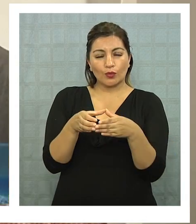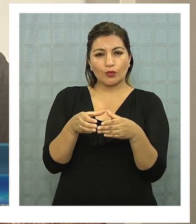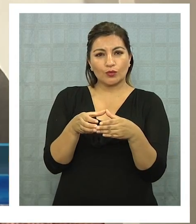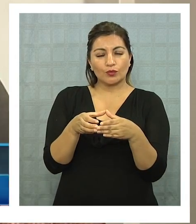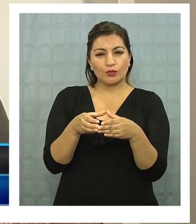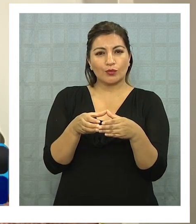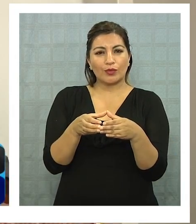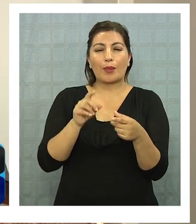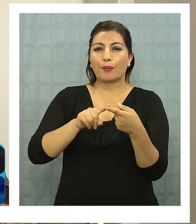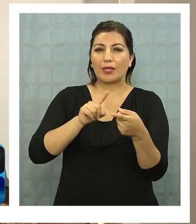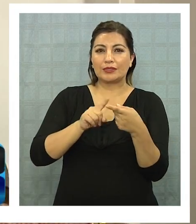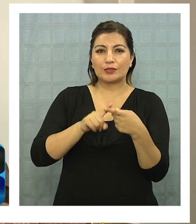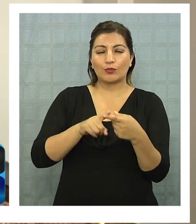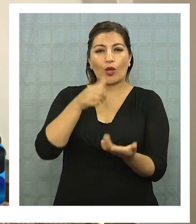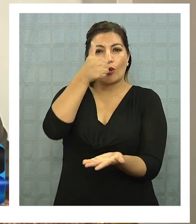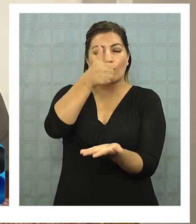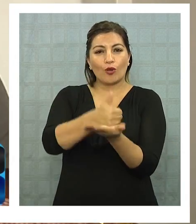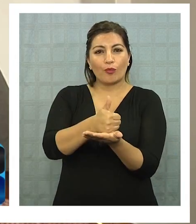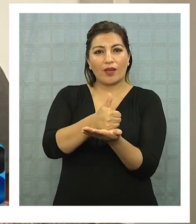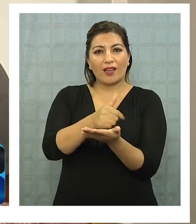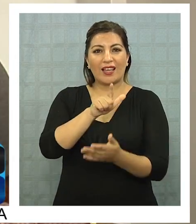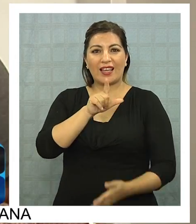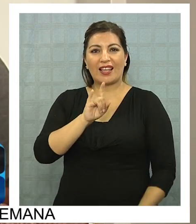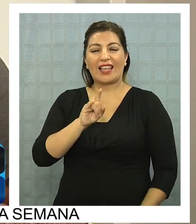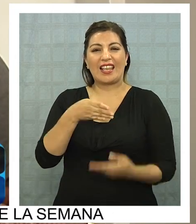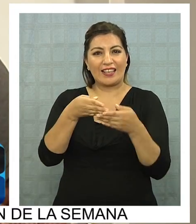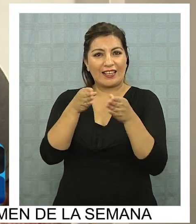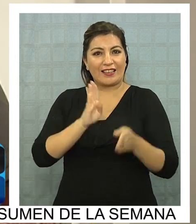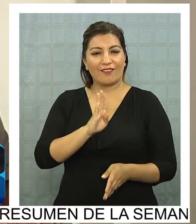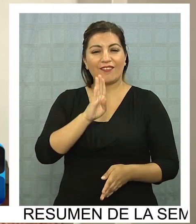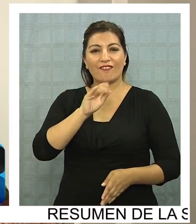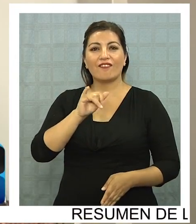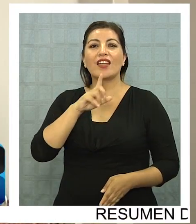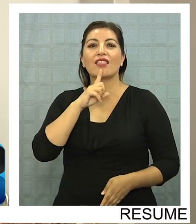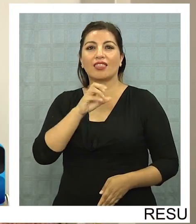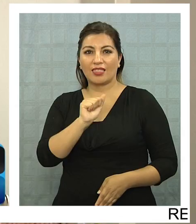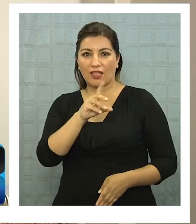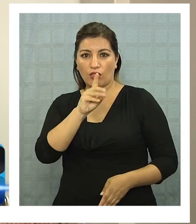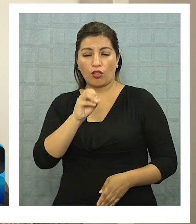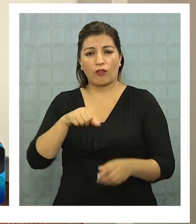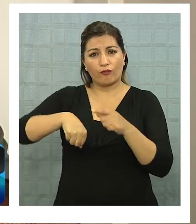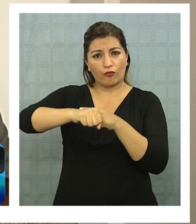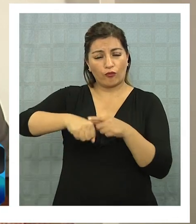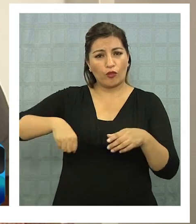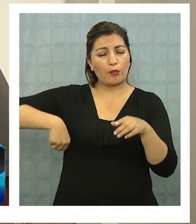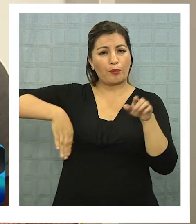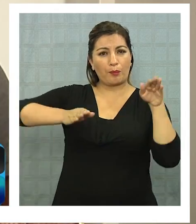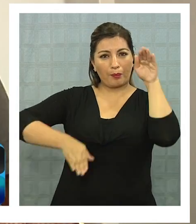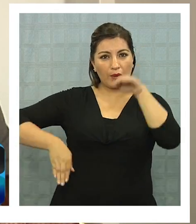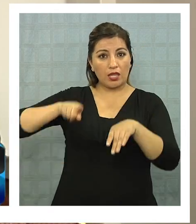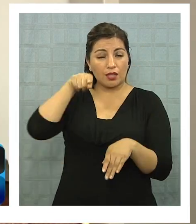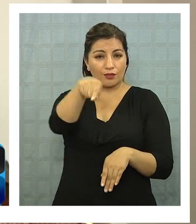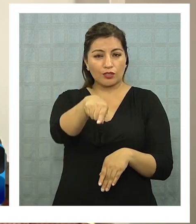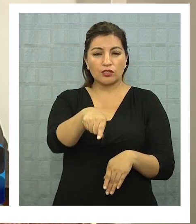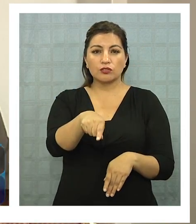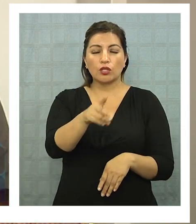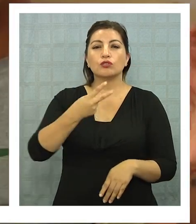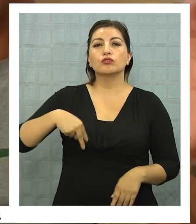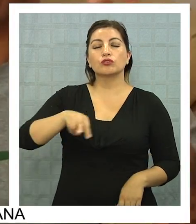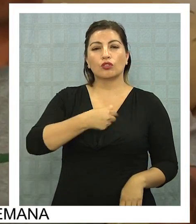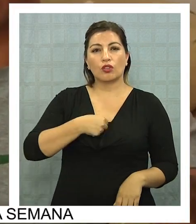que participó en esta Copa Libertadores somos de la selección chilena de Fútbol Playa y mediante eso creo que